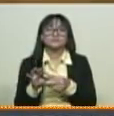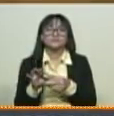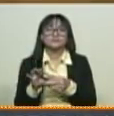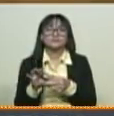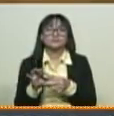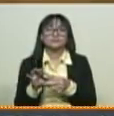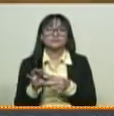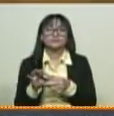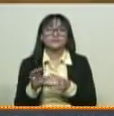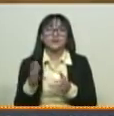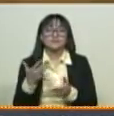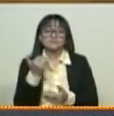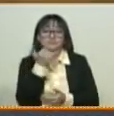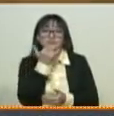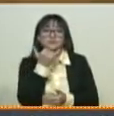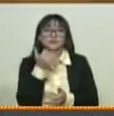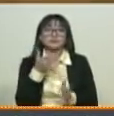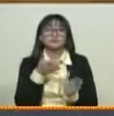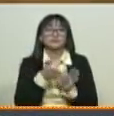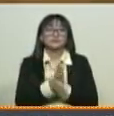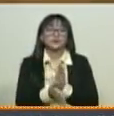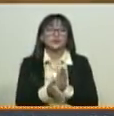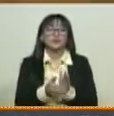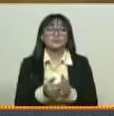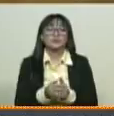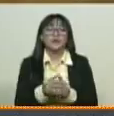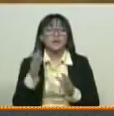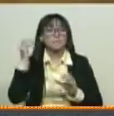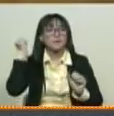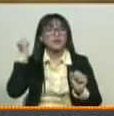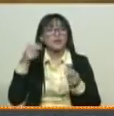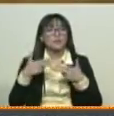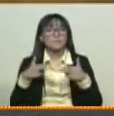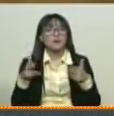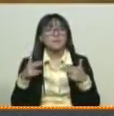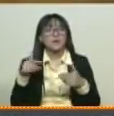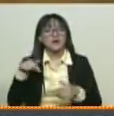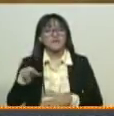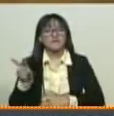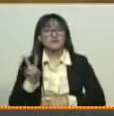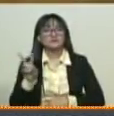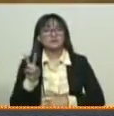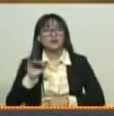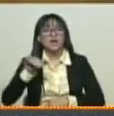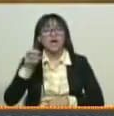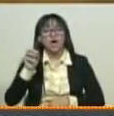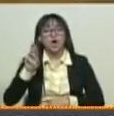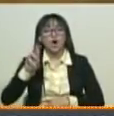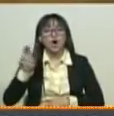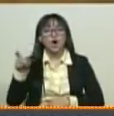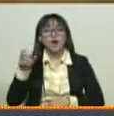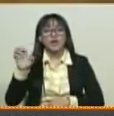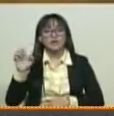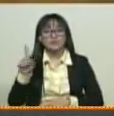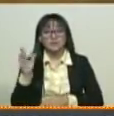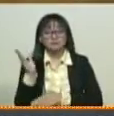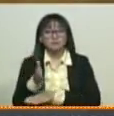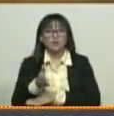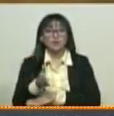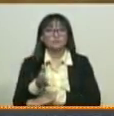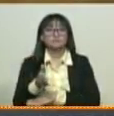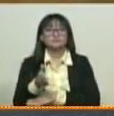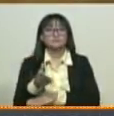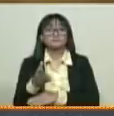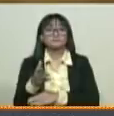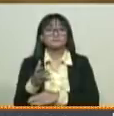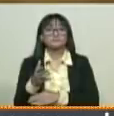¿qué podría pasar en este caso con el embajador de Panamá en Venezuela, Jorge Durán, si se le va a aplicar también una medida de